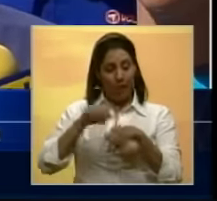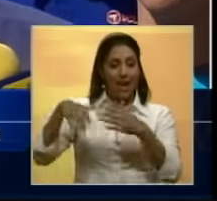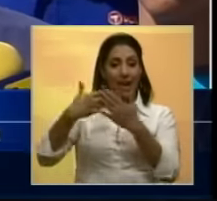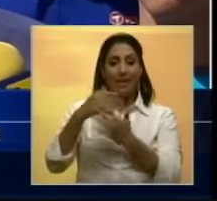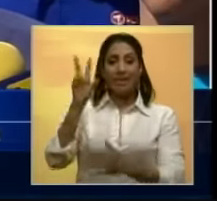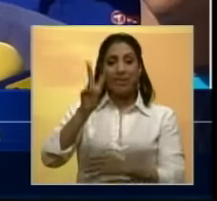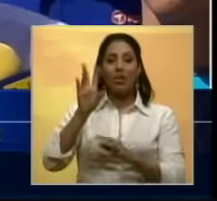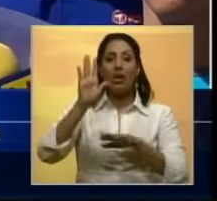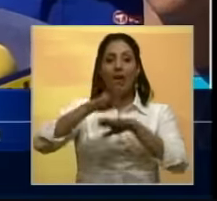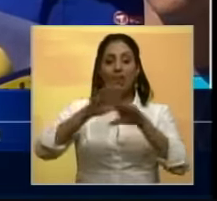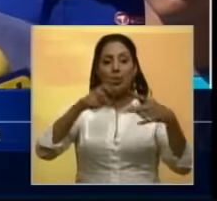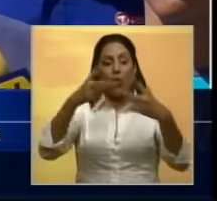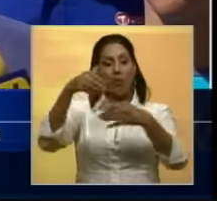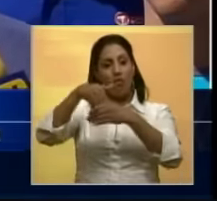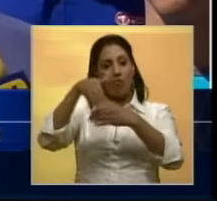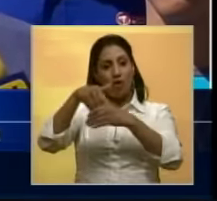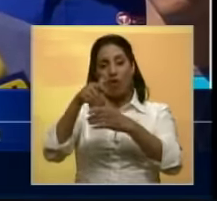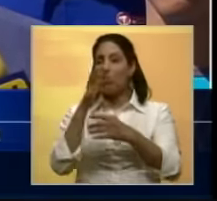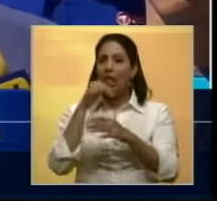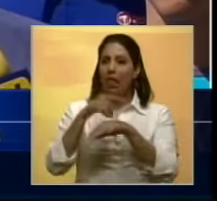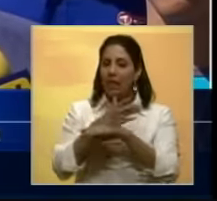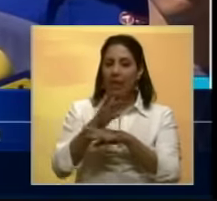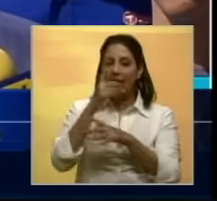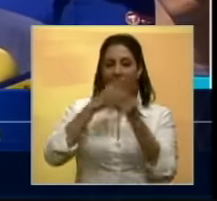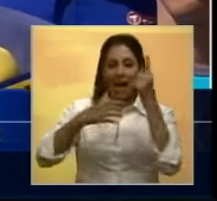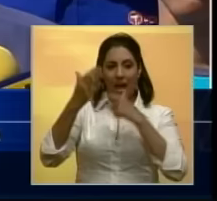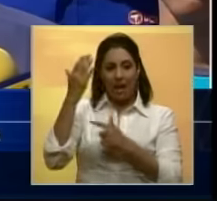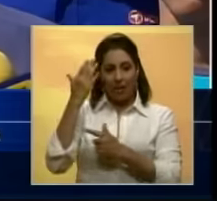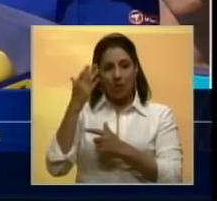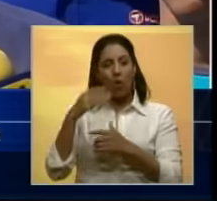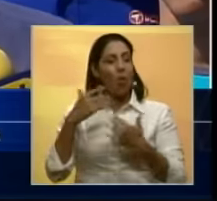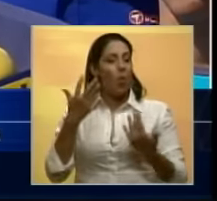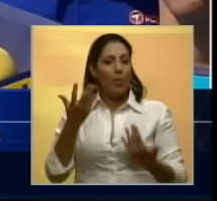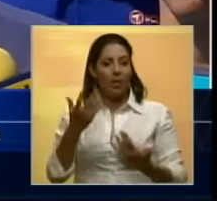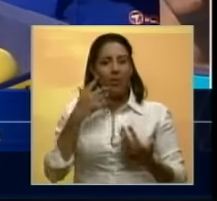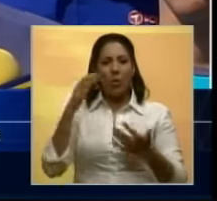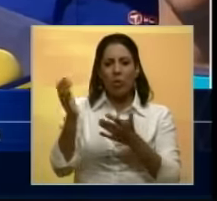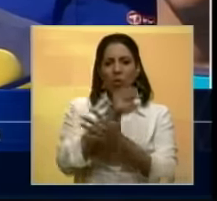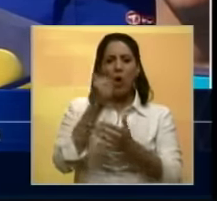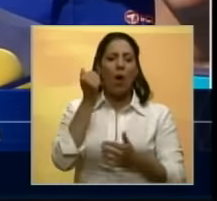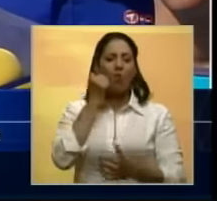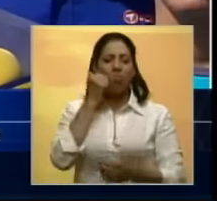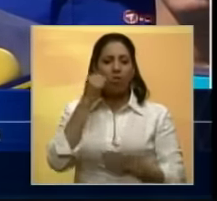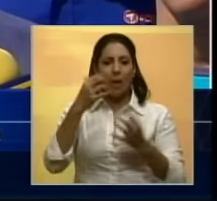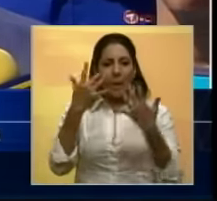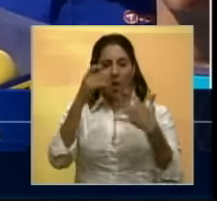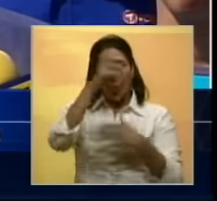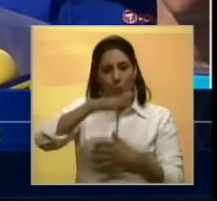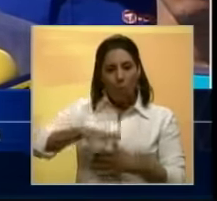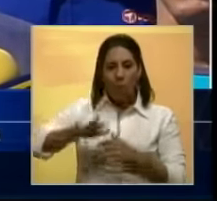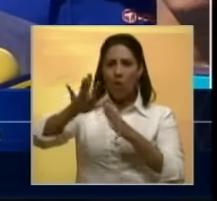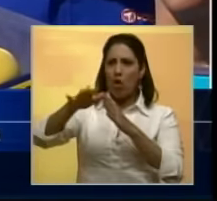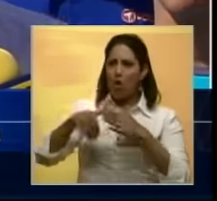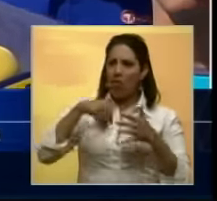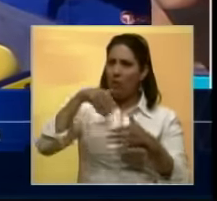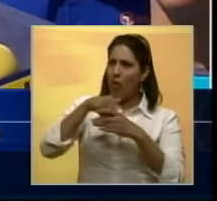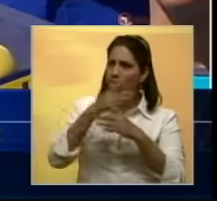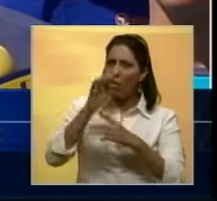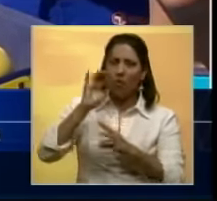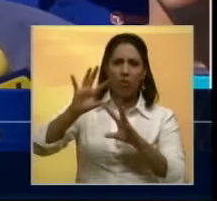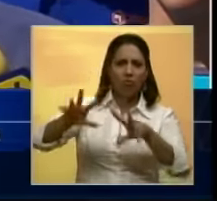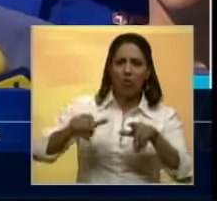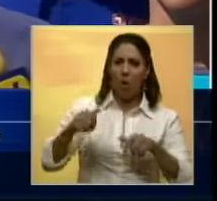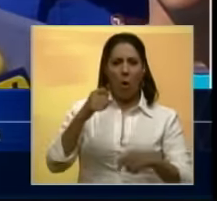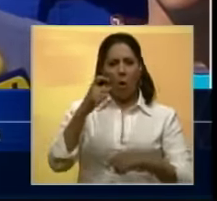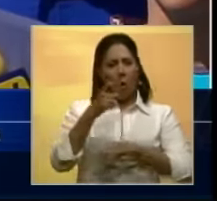que en Venezuela se convoquen las elecciones que no se han querido convocar desde el año pasado, cuando fue arrebatado de la mano de todo el pueblo el referéndum revocatorio, cuando